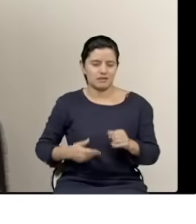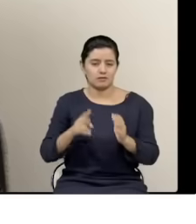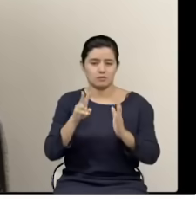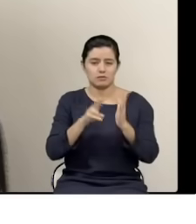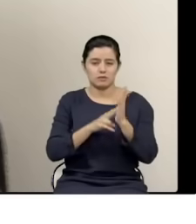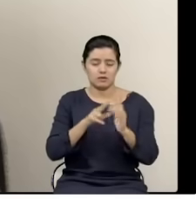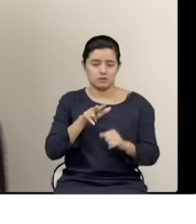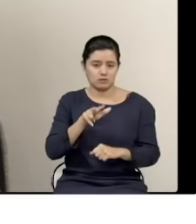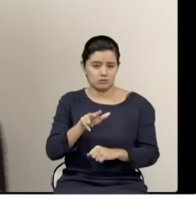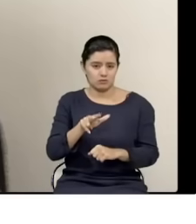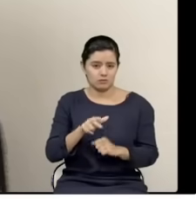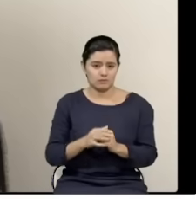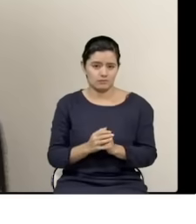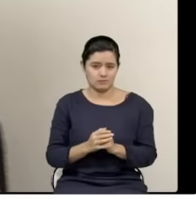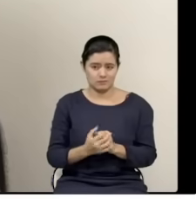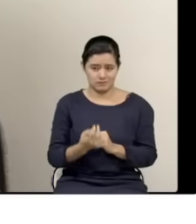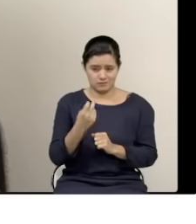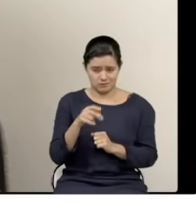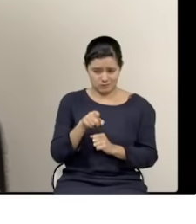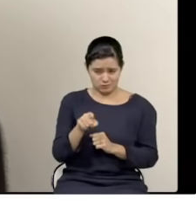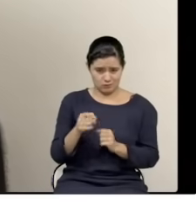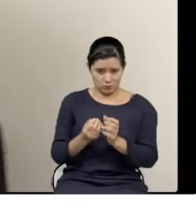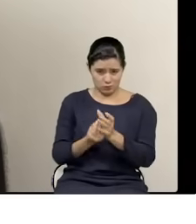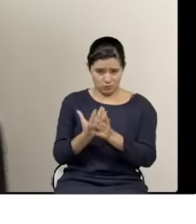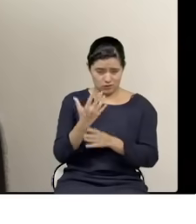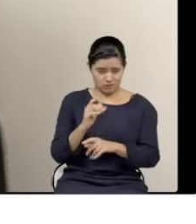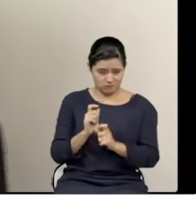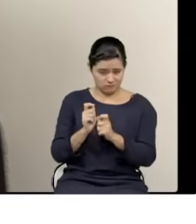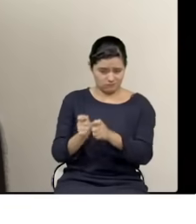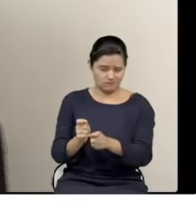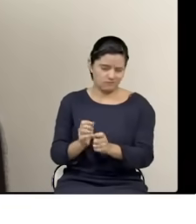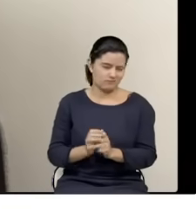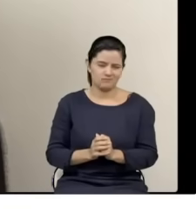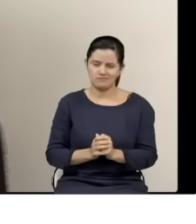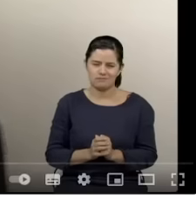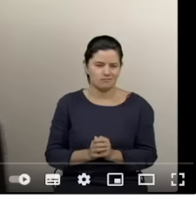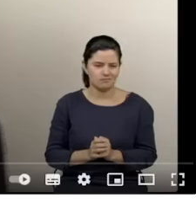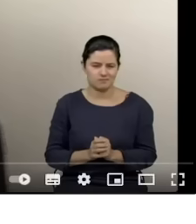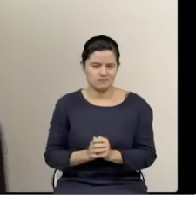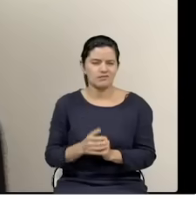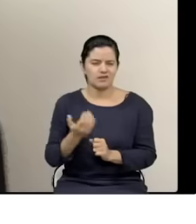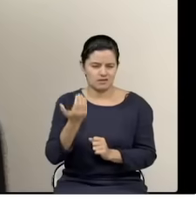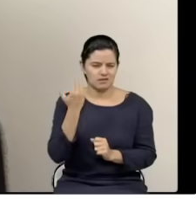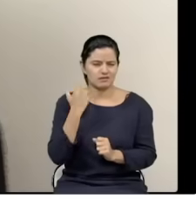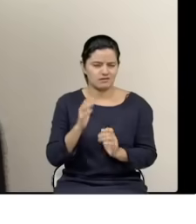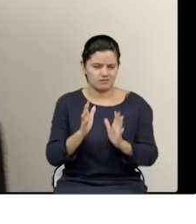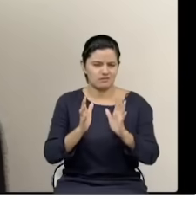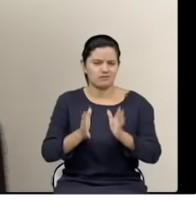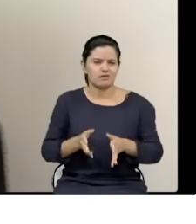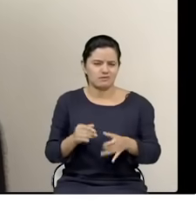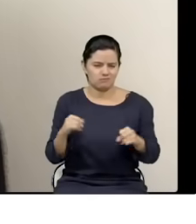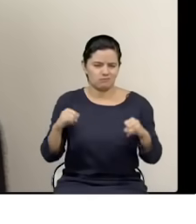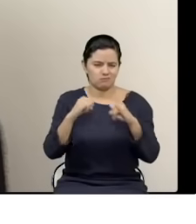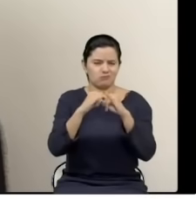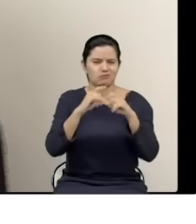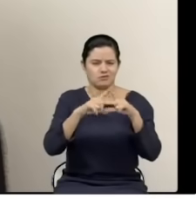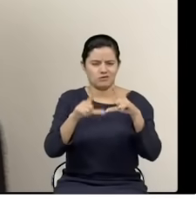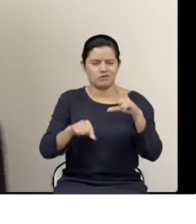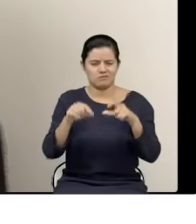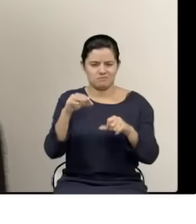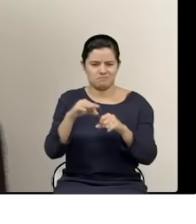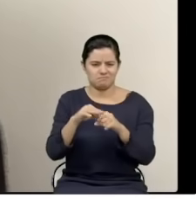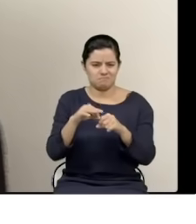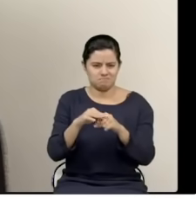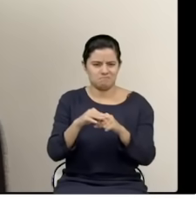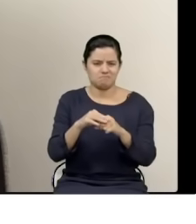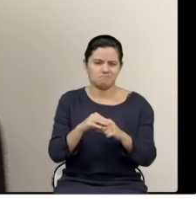tampoco es una novedad en ese tema que el Instituto se haya apoyado también en otras ocasiones en esta